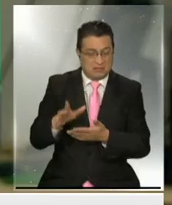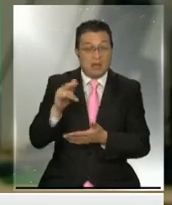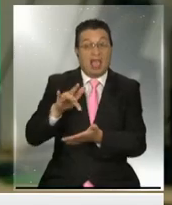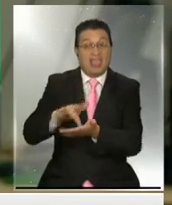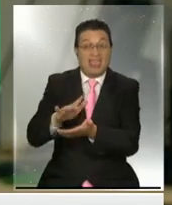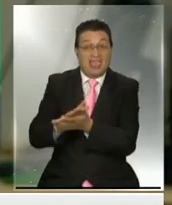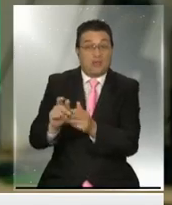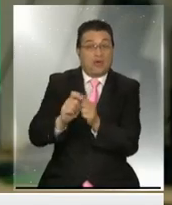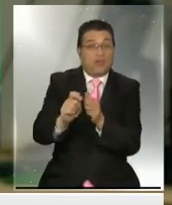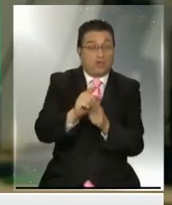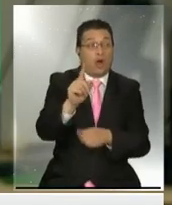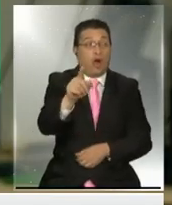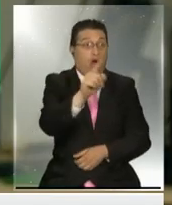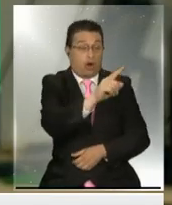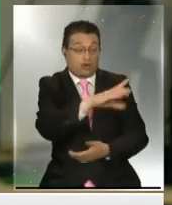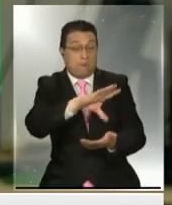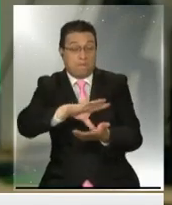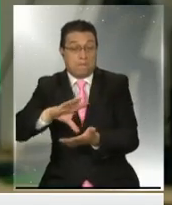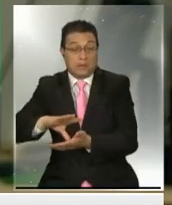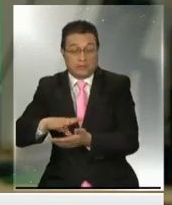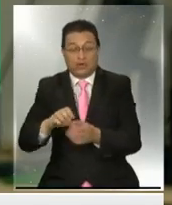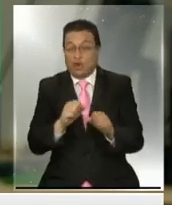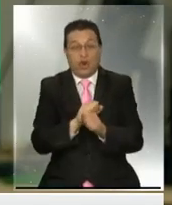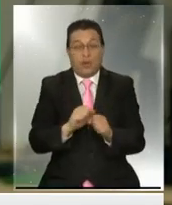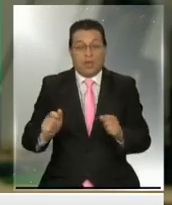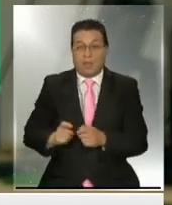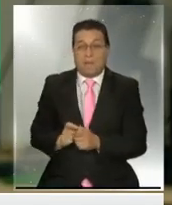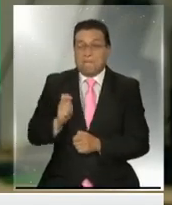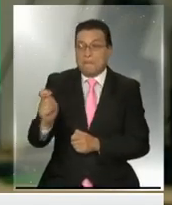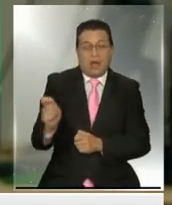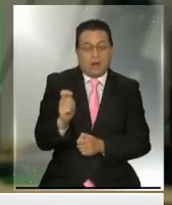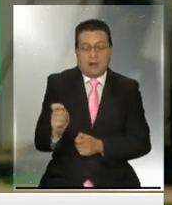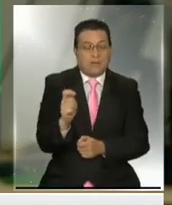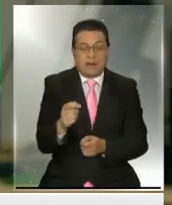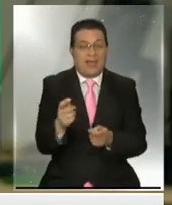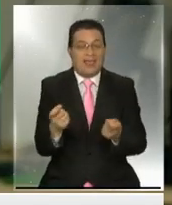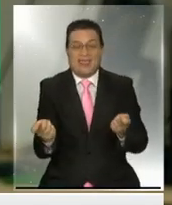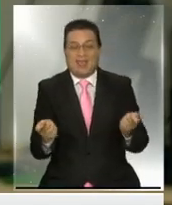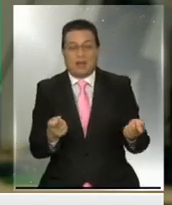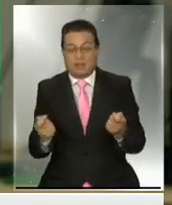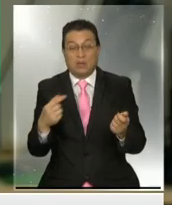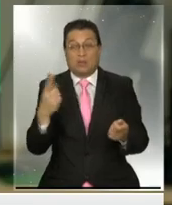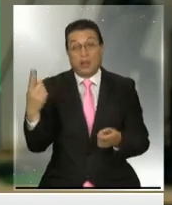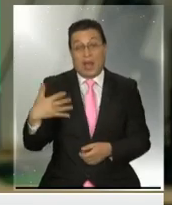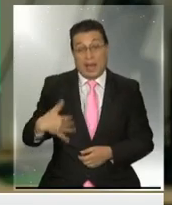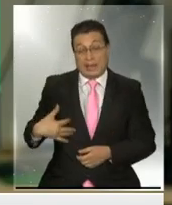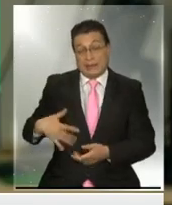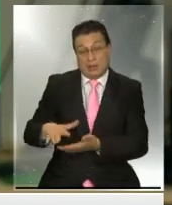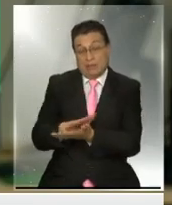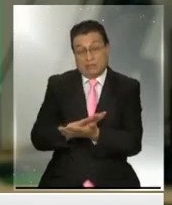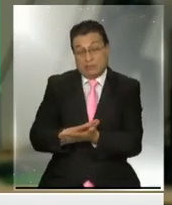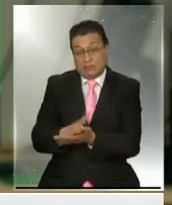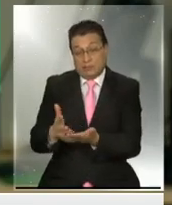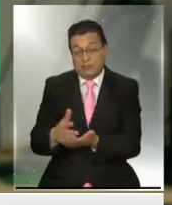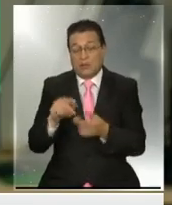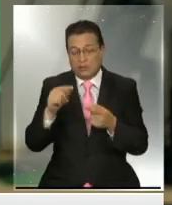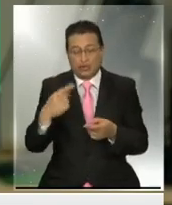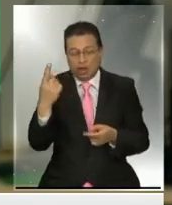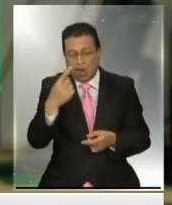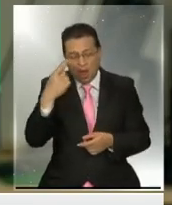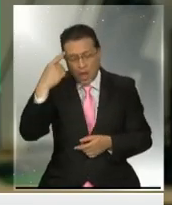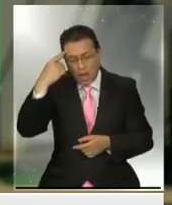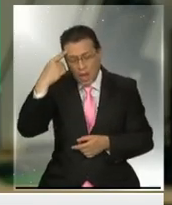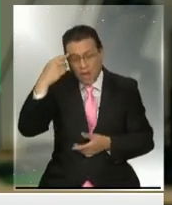endeudados hoy día y que son incapaces incluso de pagar su propia deuda y lo tenemos al otro lado la cordillera para ir rompiendo ciertos mitos